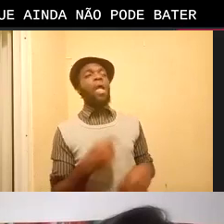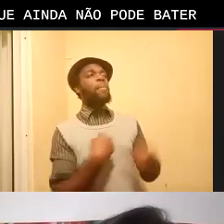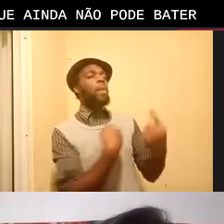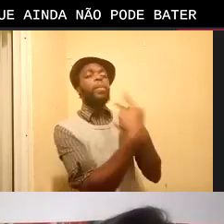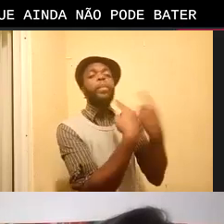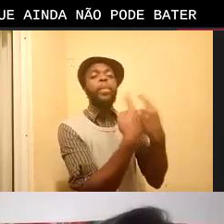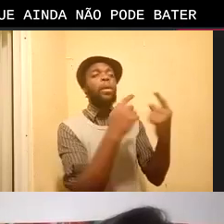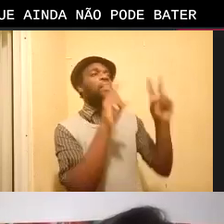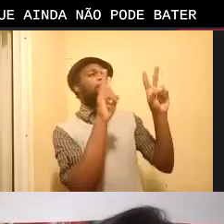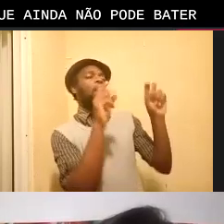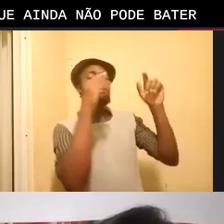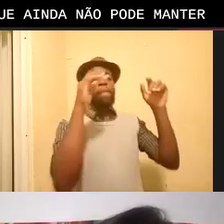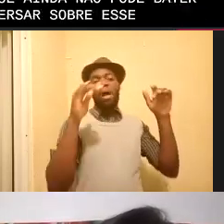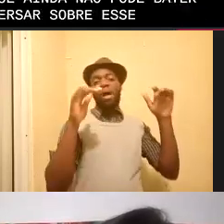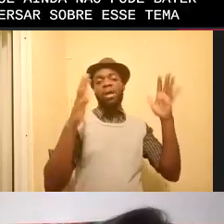temas. Ese sería mi comentario.